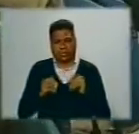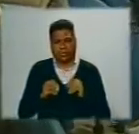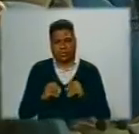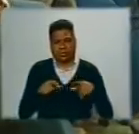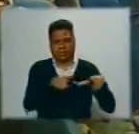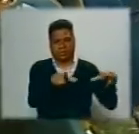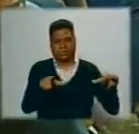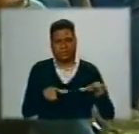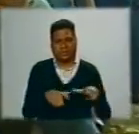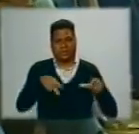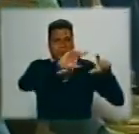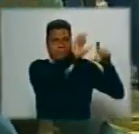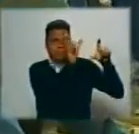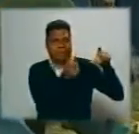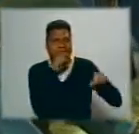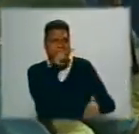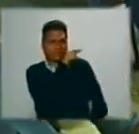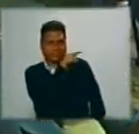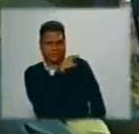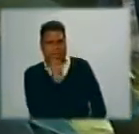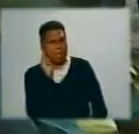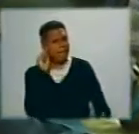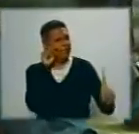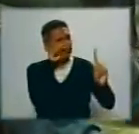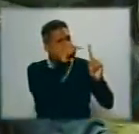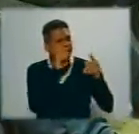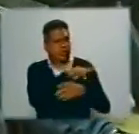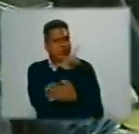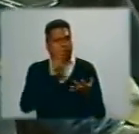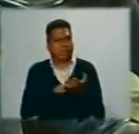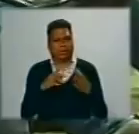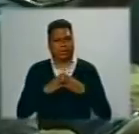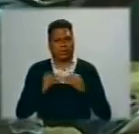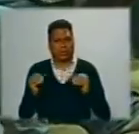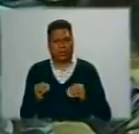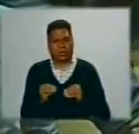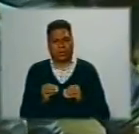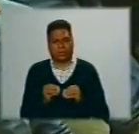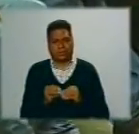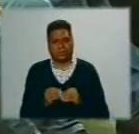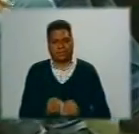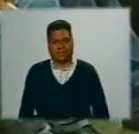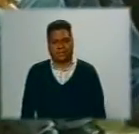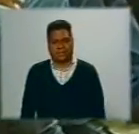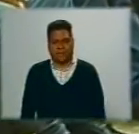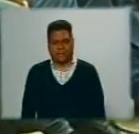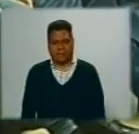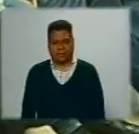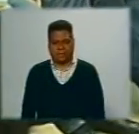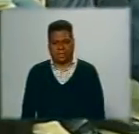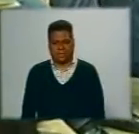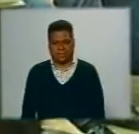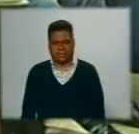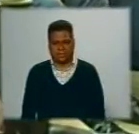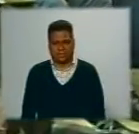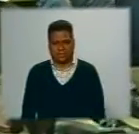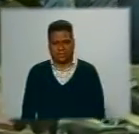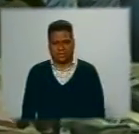Guayana Esequiba, con el propósito de que amistosamente la República Bolivariana de Venezuela y la República Cooperativa